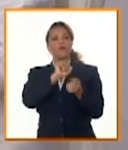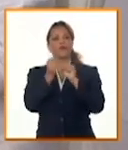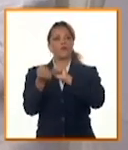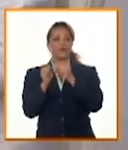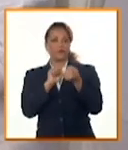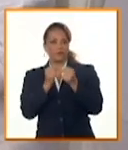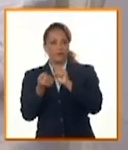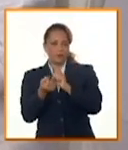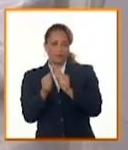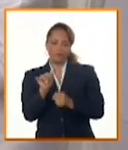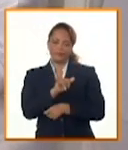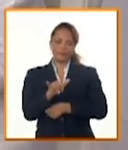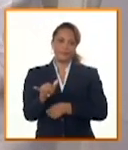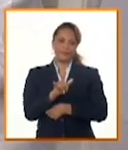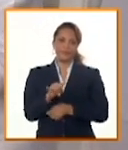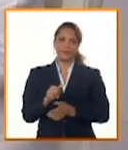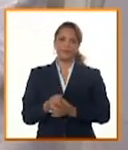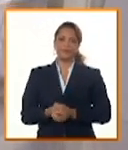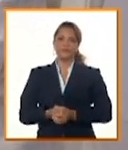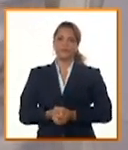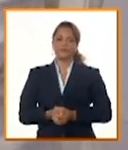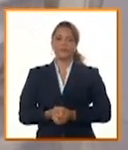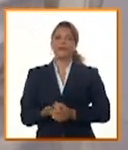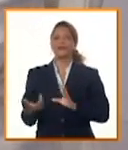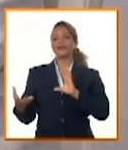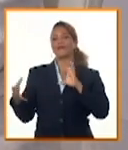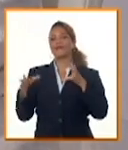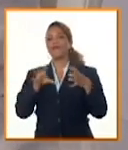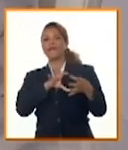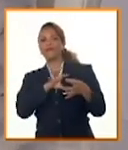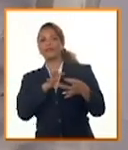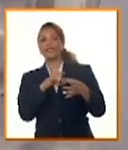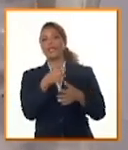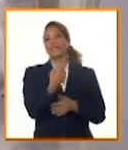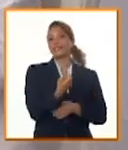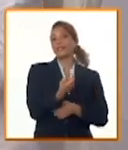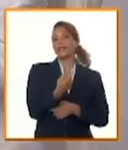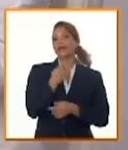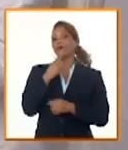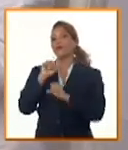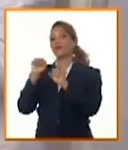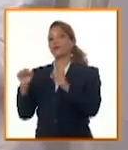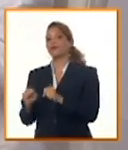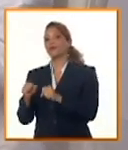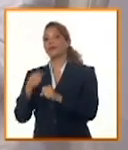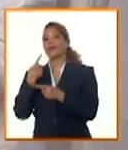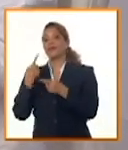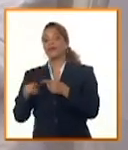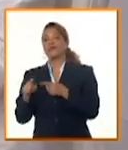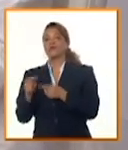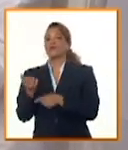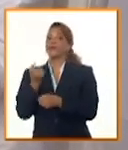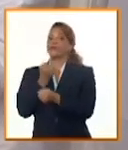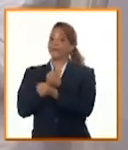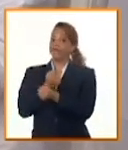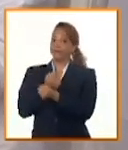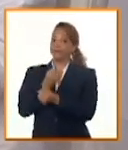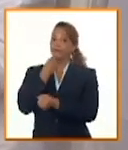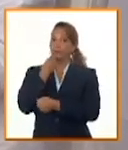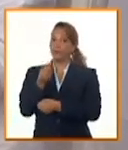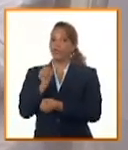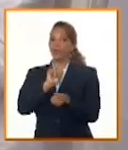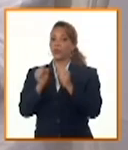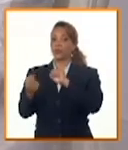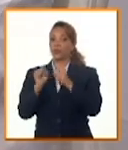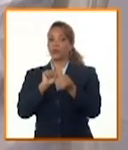a confundir la necesidad con posibilidades de otros riesgos que existen que estamos tratando